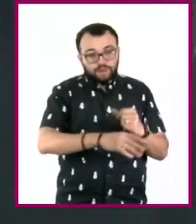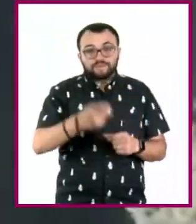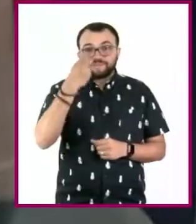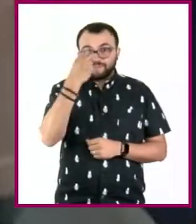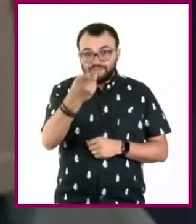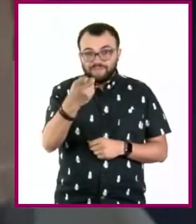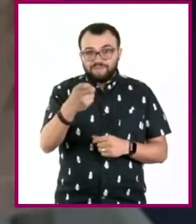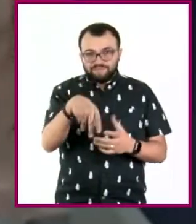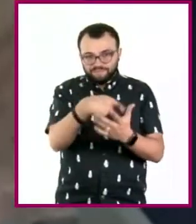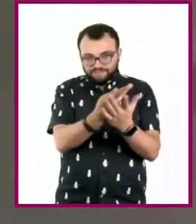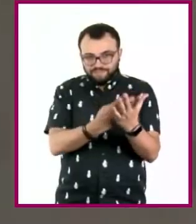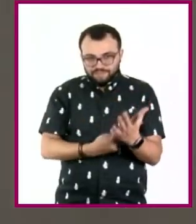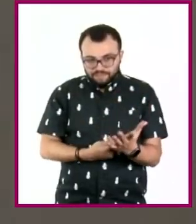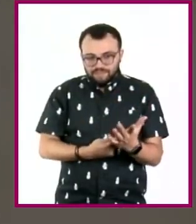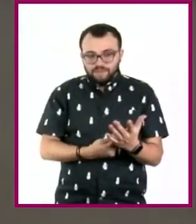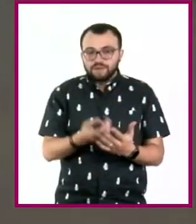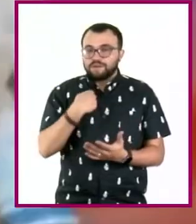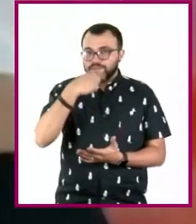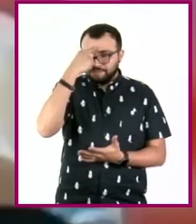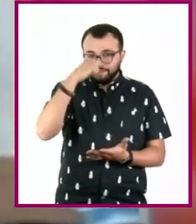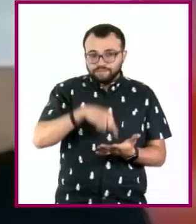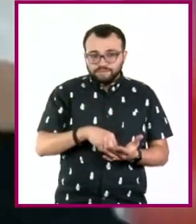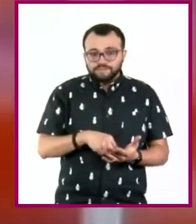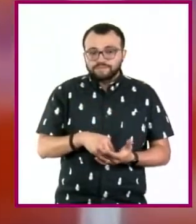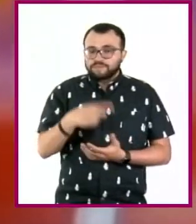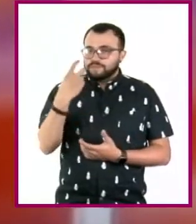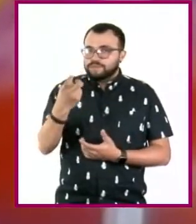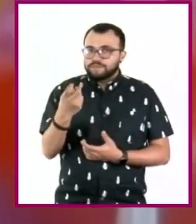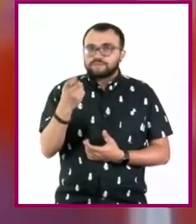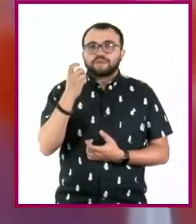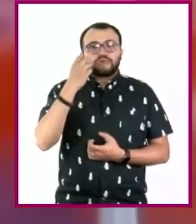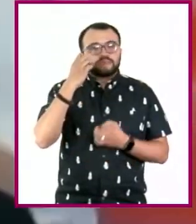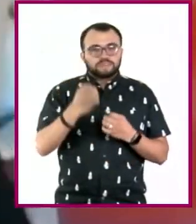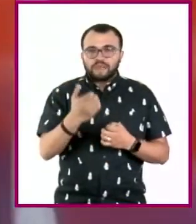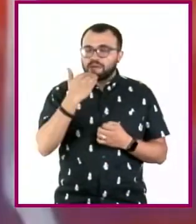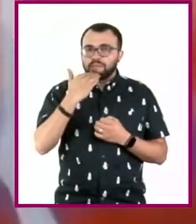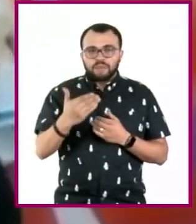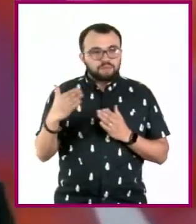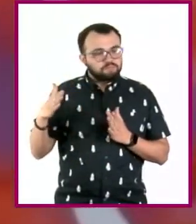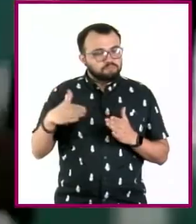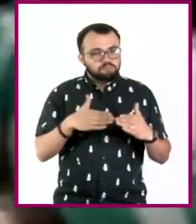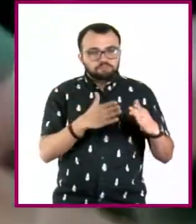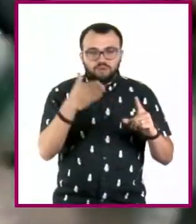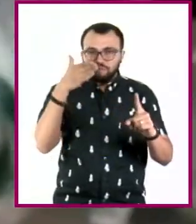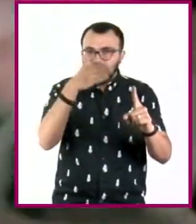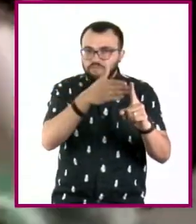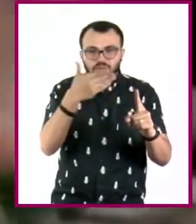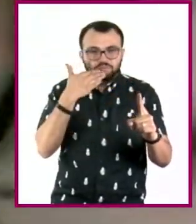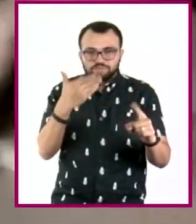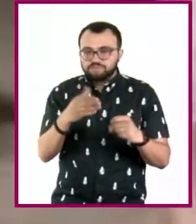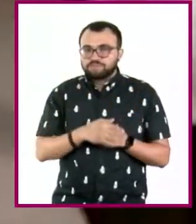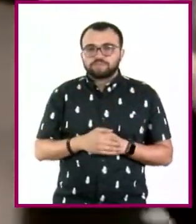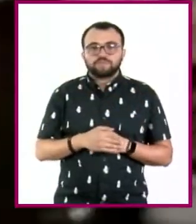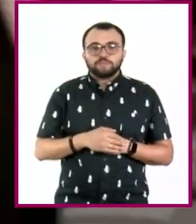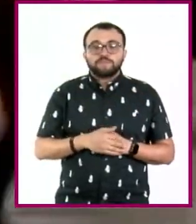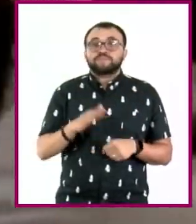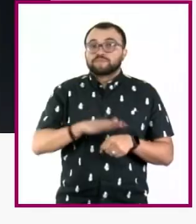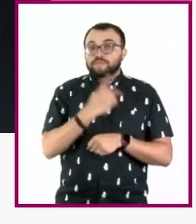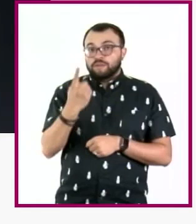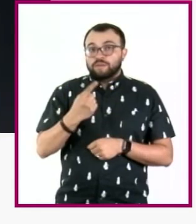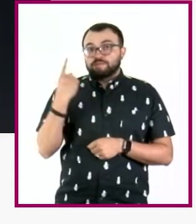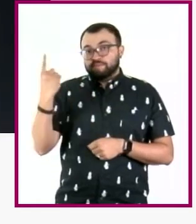de programas me parece que están bien orientados, porque por una